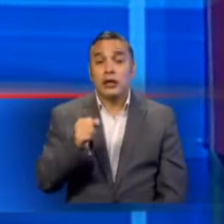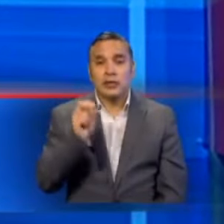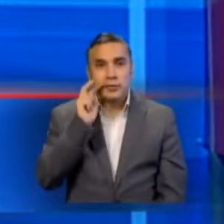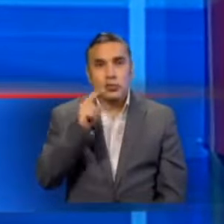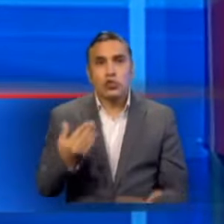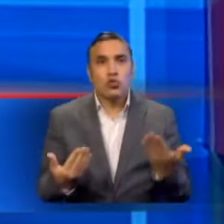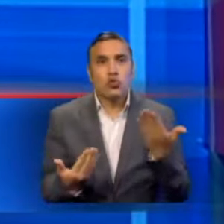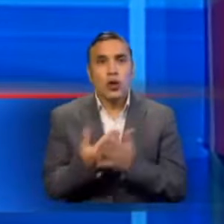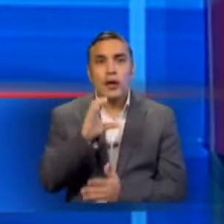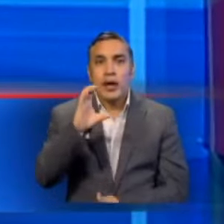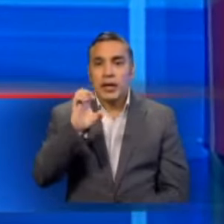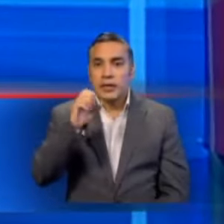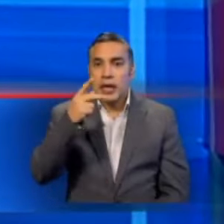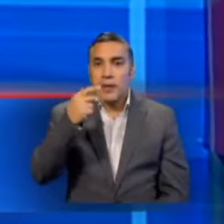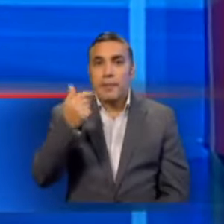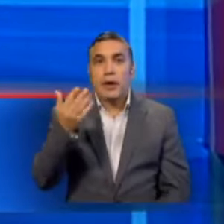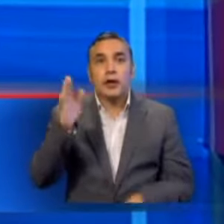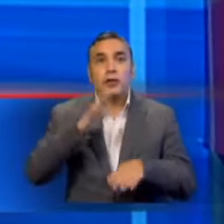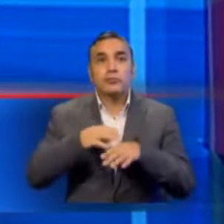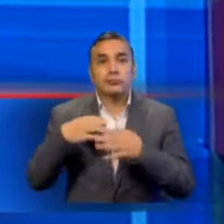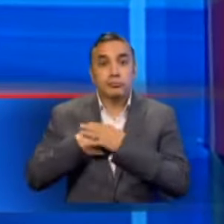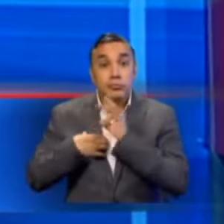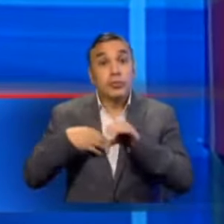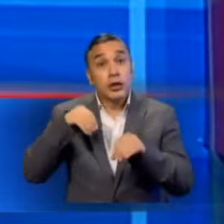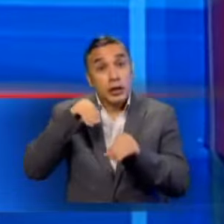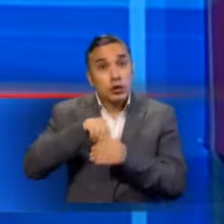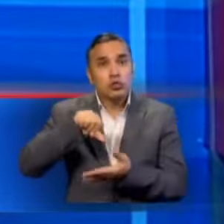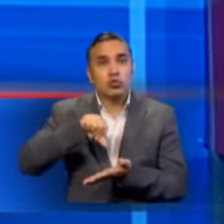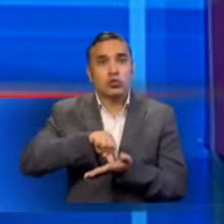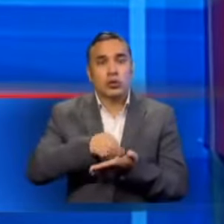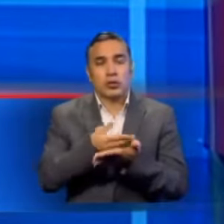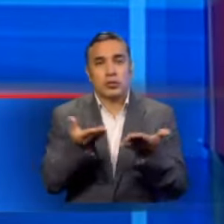9 variantes nuevas de coronavirus en la ciudad.